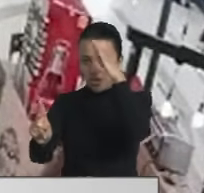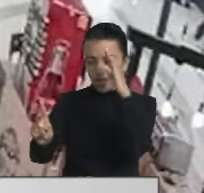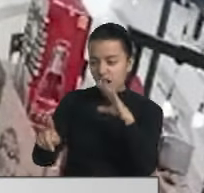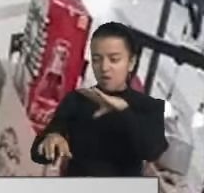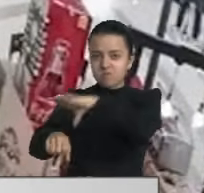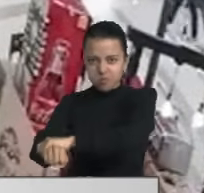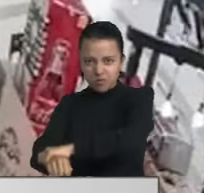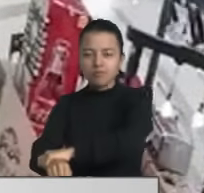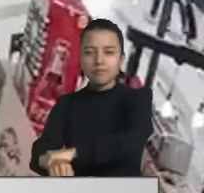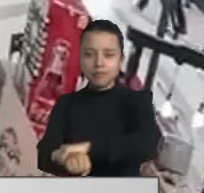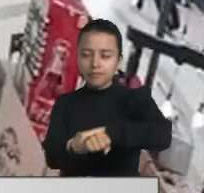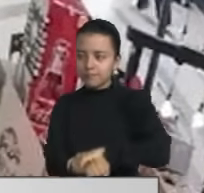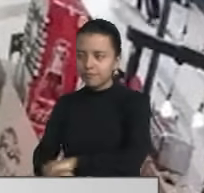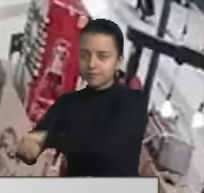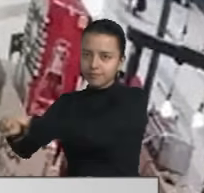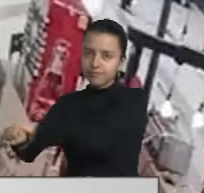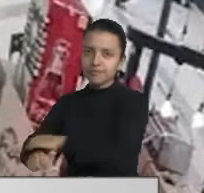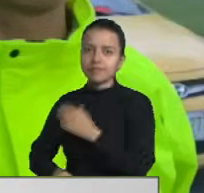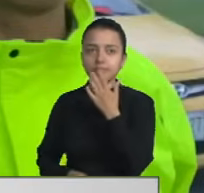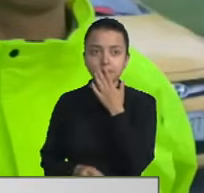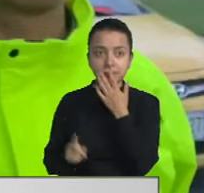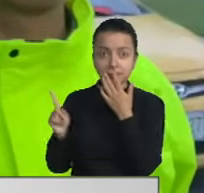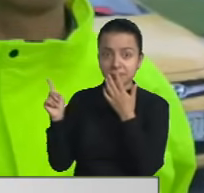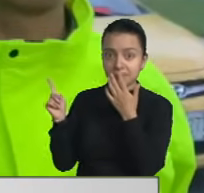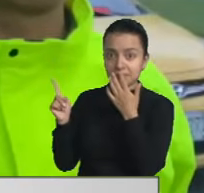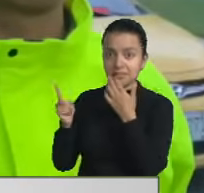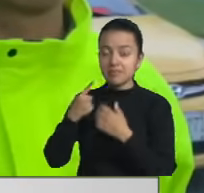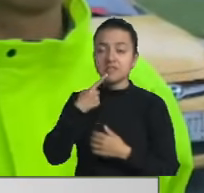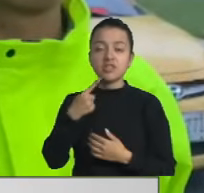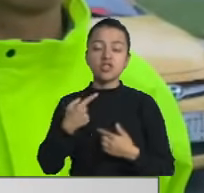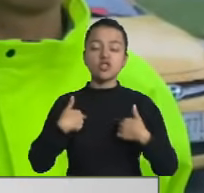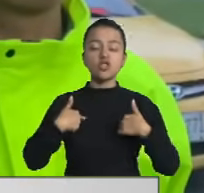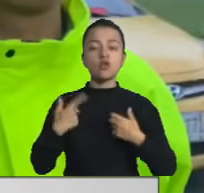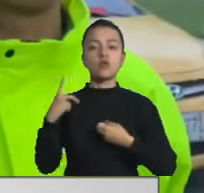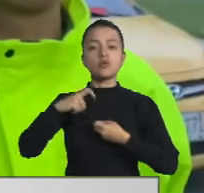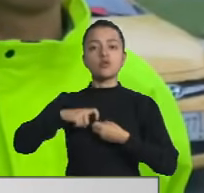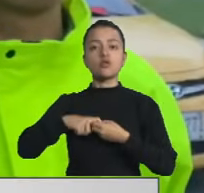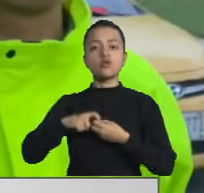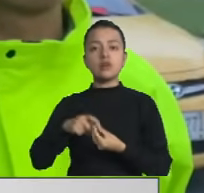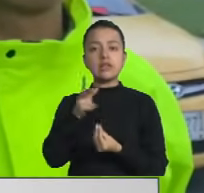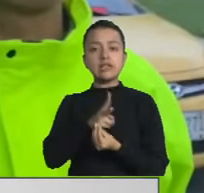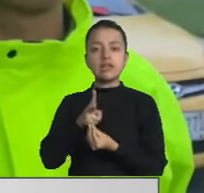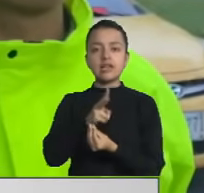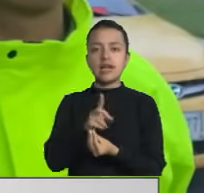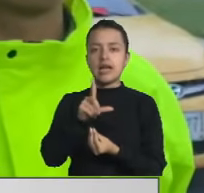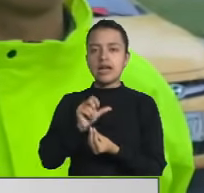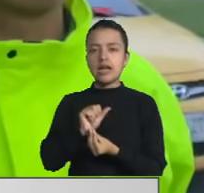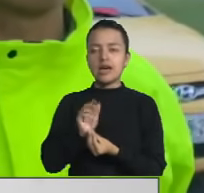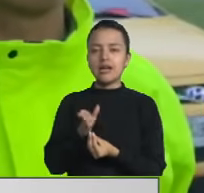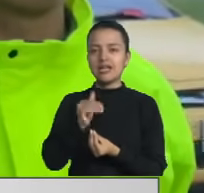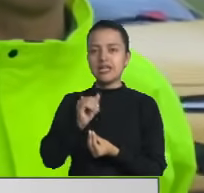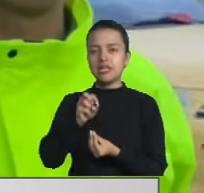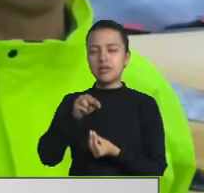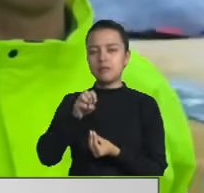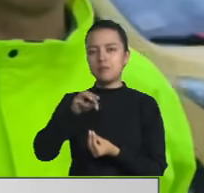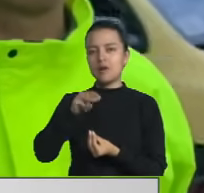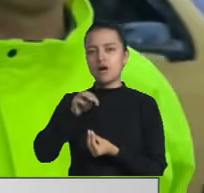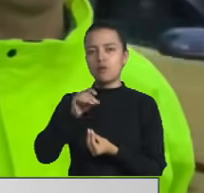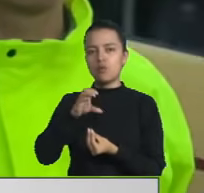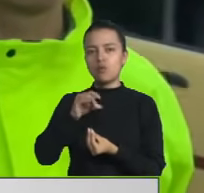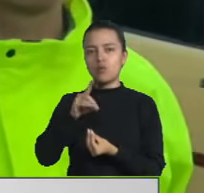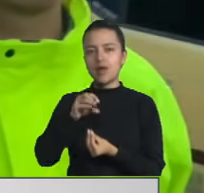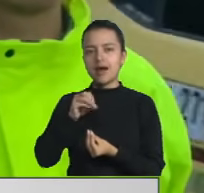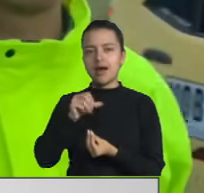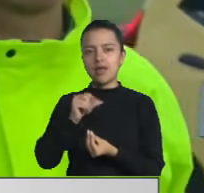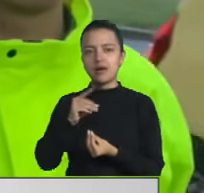Narváez, alias Coco, quien aduciendo ser integrante del grupo común organizado La Inmaculada, venía generando extorsiones